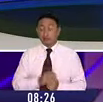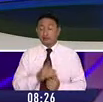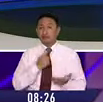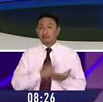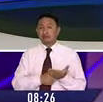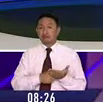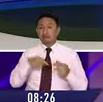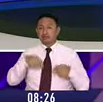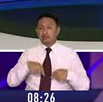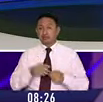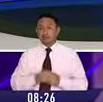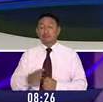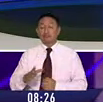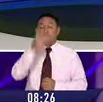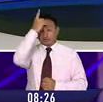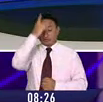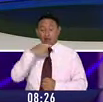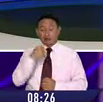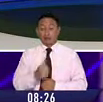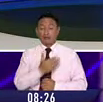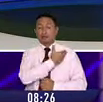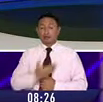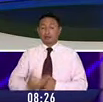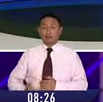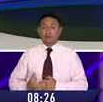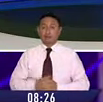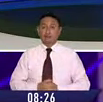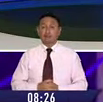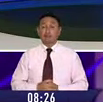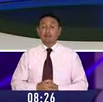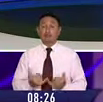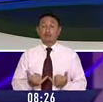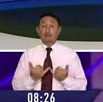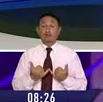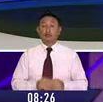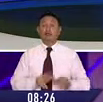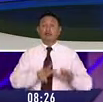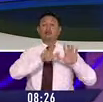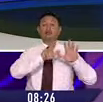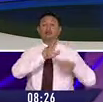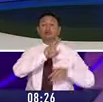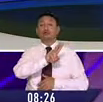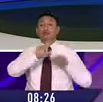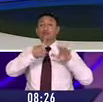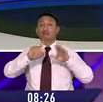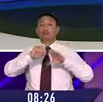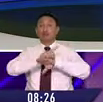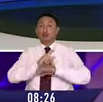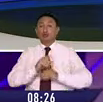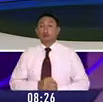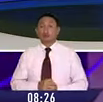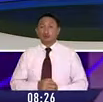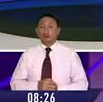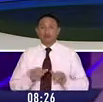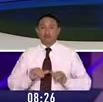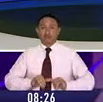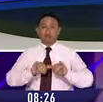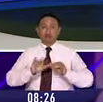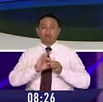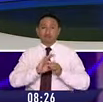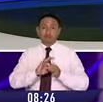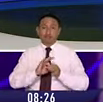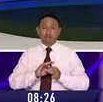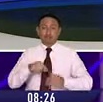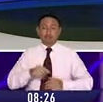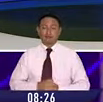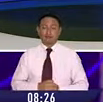las decisiones del presidente de la República. Cuando son exactamente 8 de la mañana con 26 minutos, seguimos con ustedes en estudios, compañeros. Muy